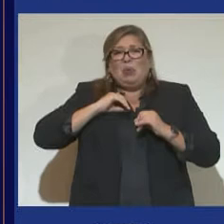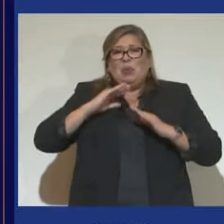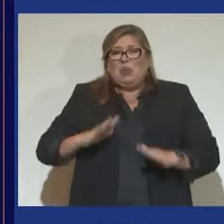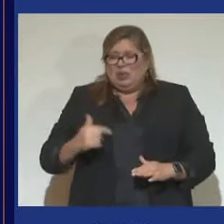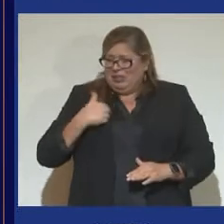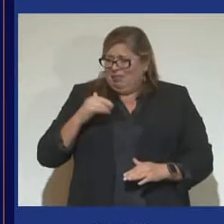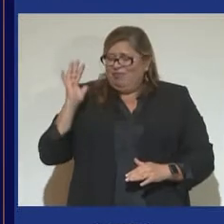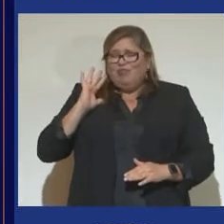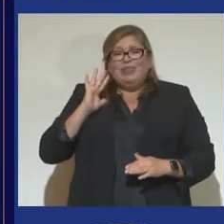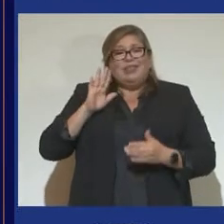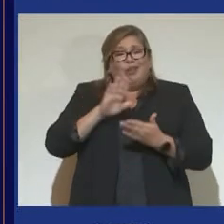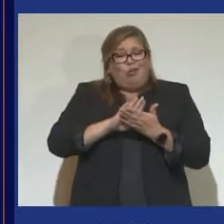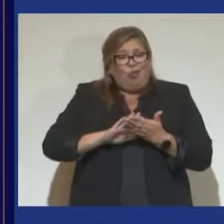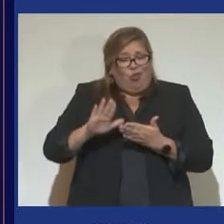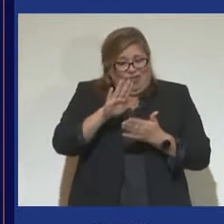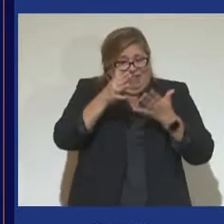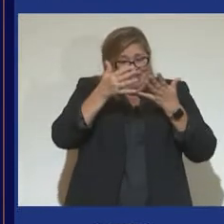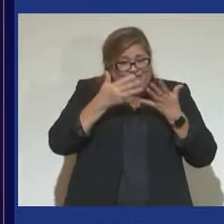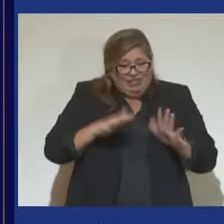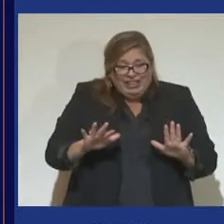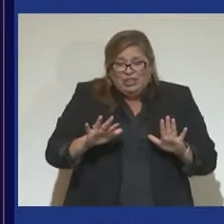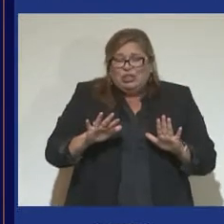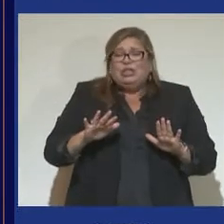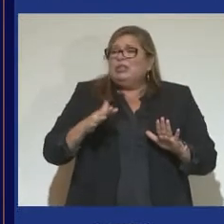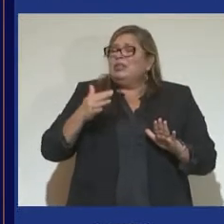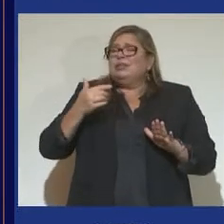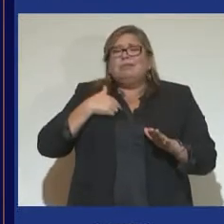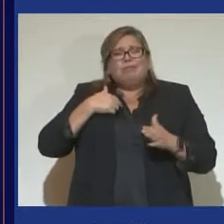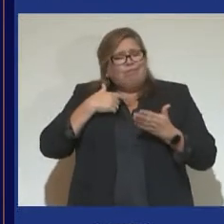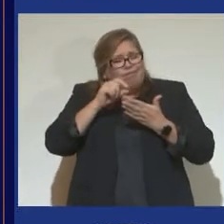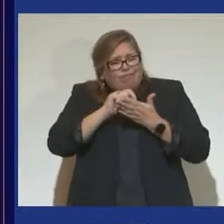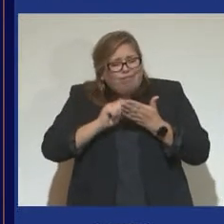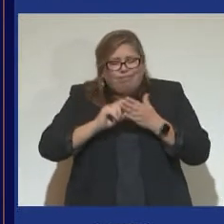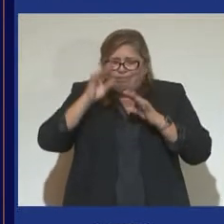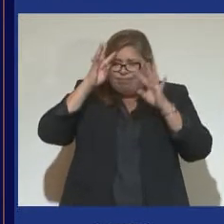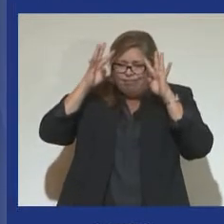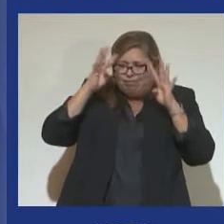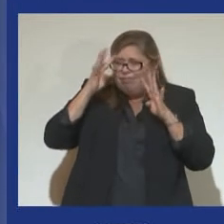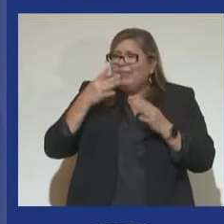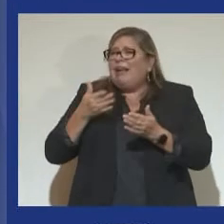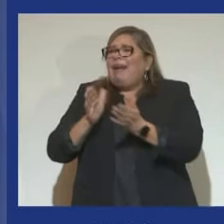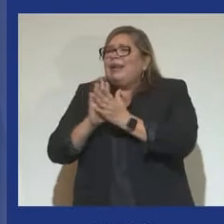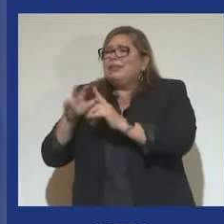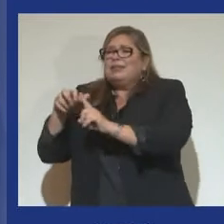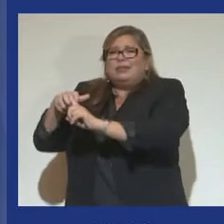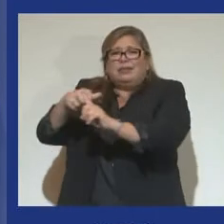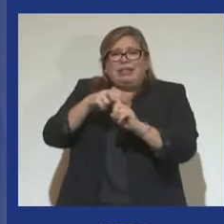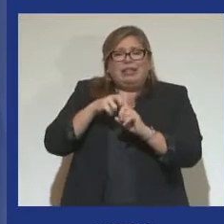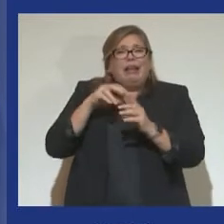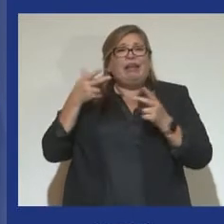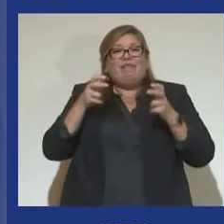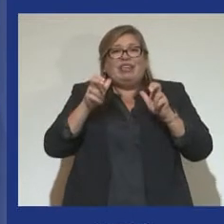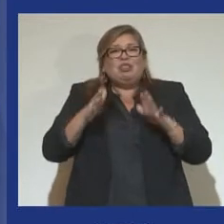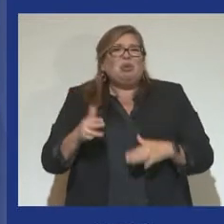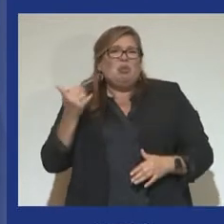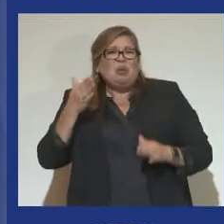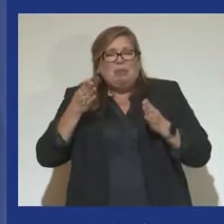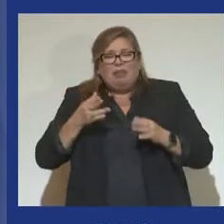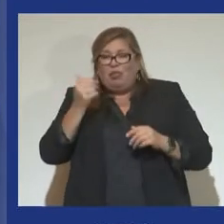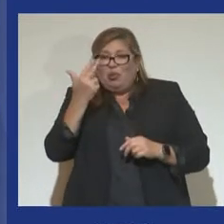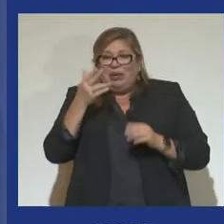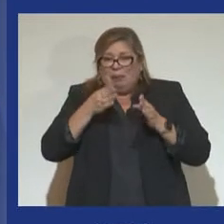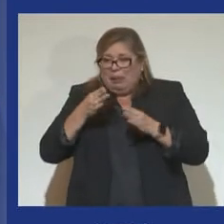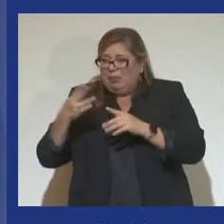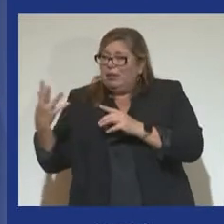universidad y conseguí a 13 personas que invirtieron en una idea y yo hice crecer en ese negocio